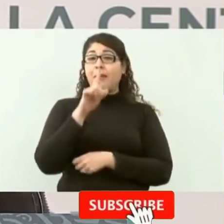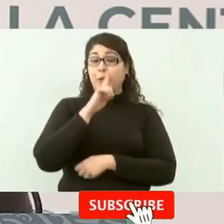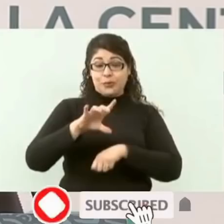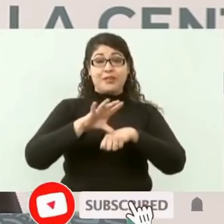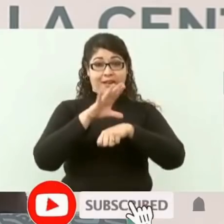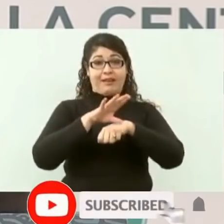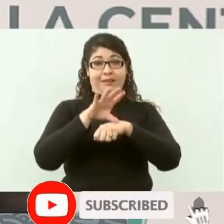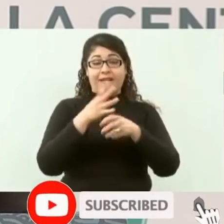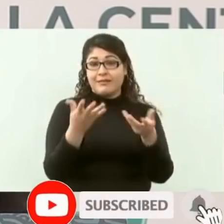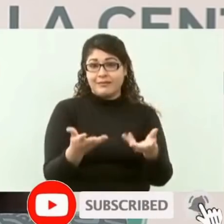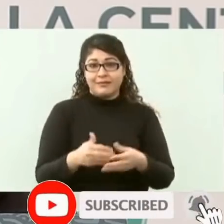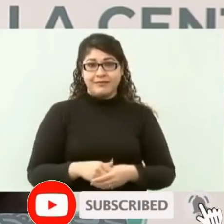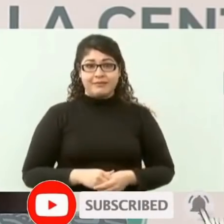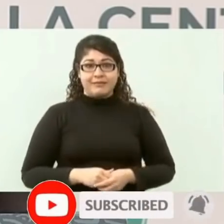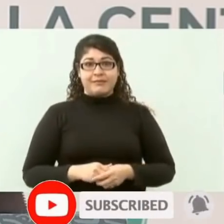solo quedó